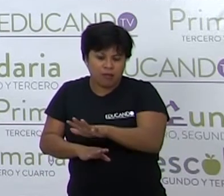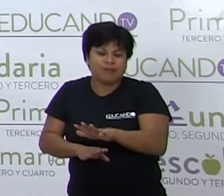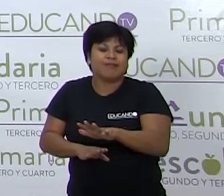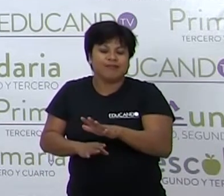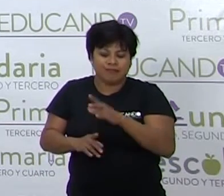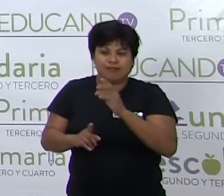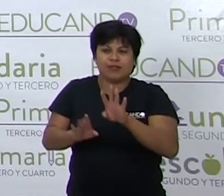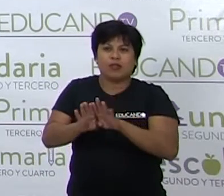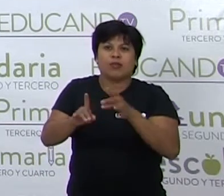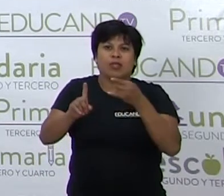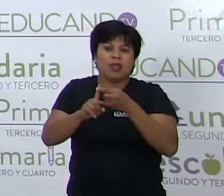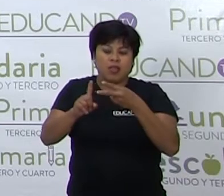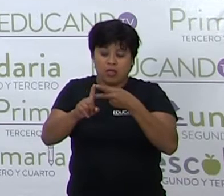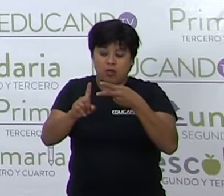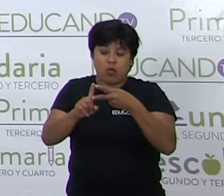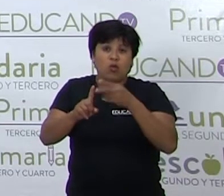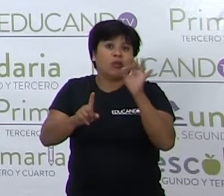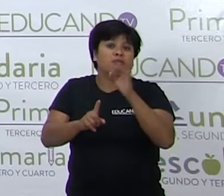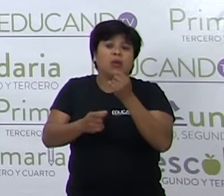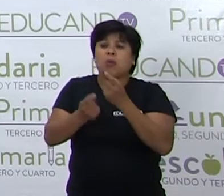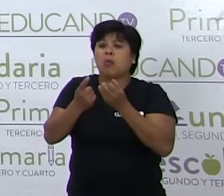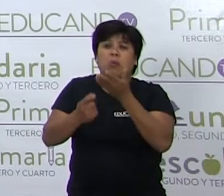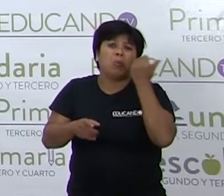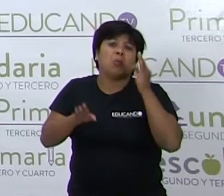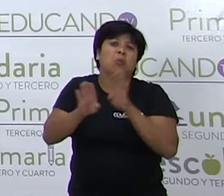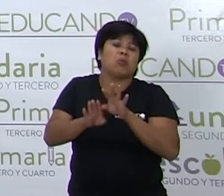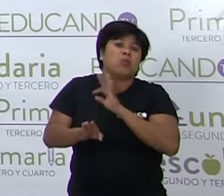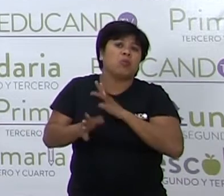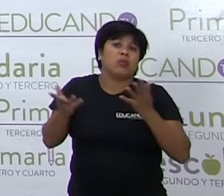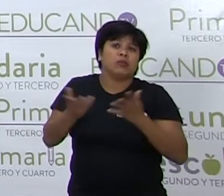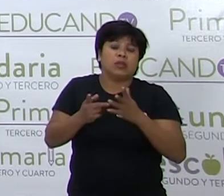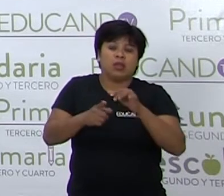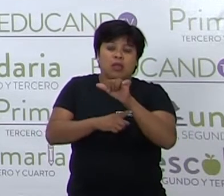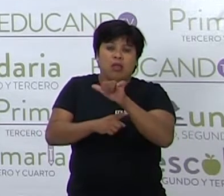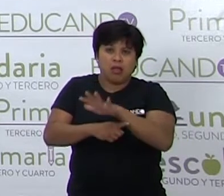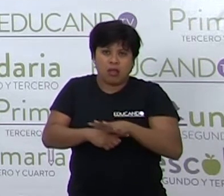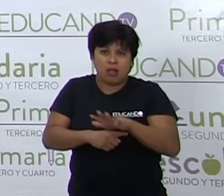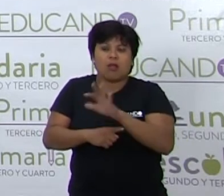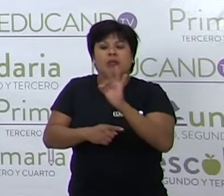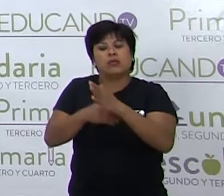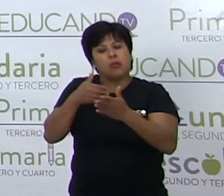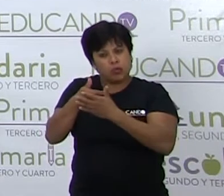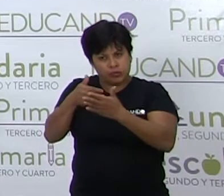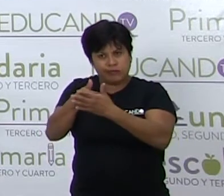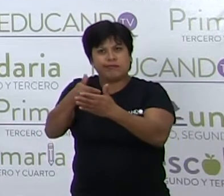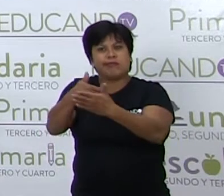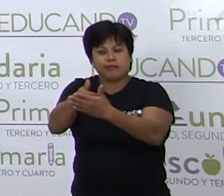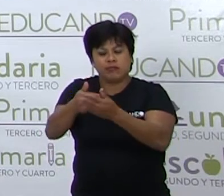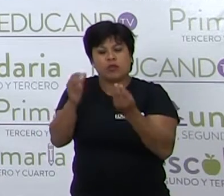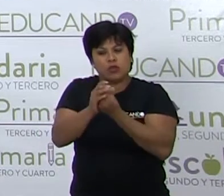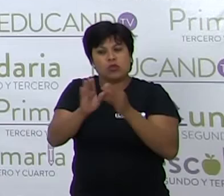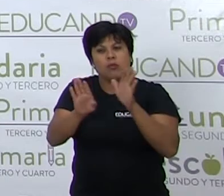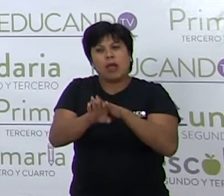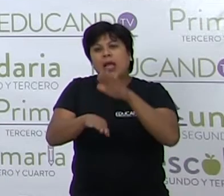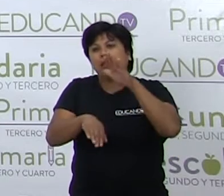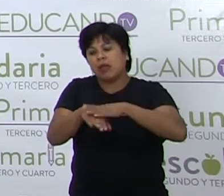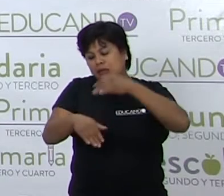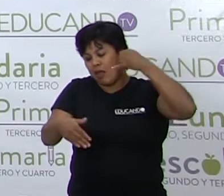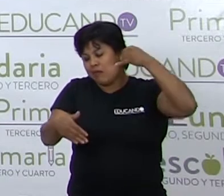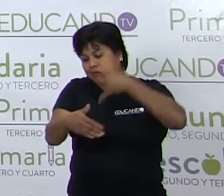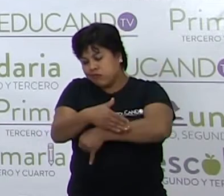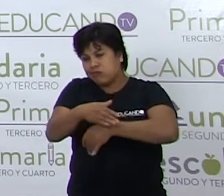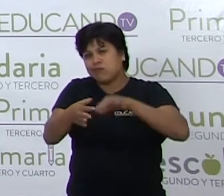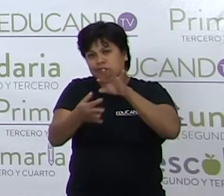algunos tal vez no pero lo vamos a estar viendo en las sesiones que vienen ya con un poquito más de profundidad y a